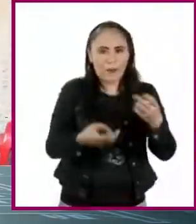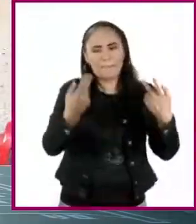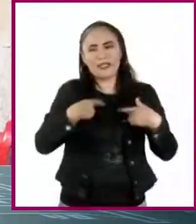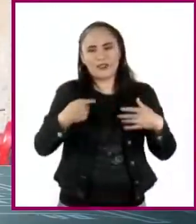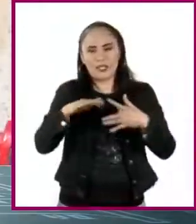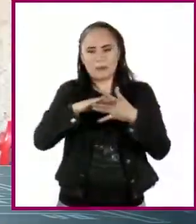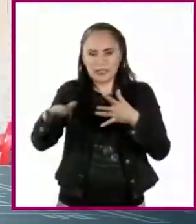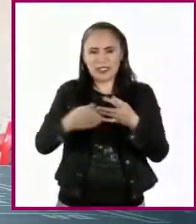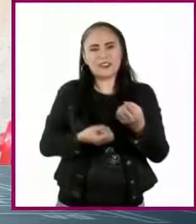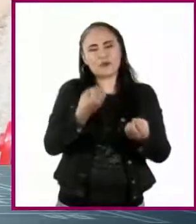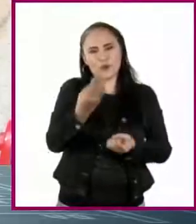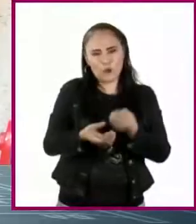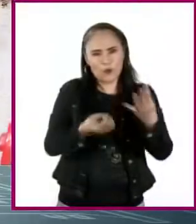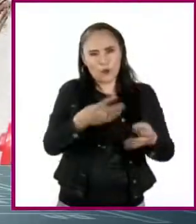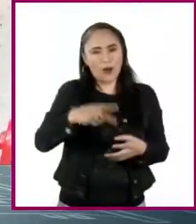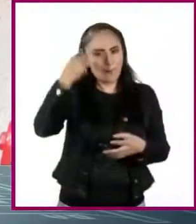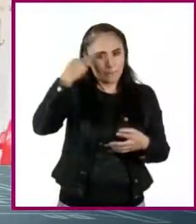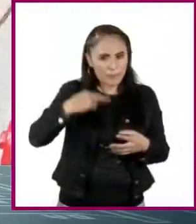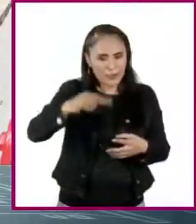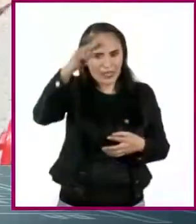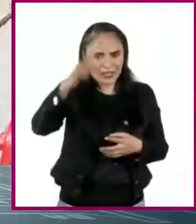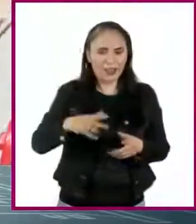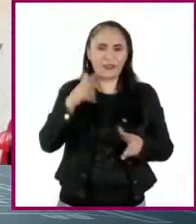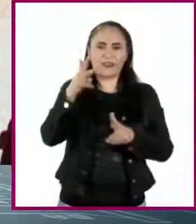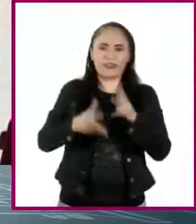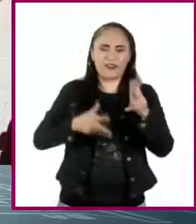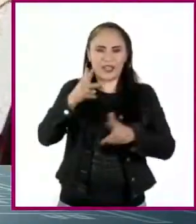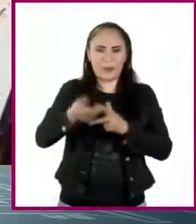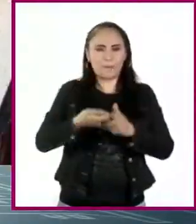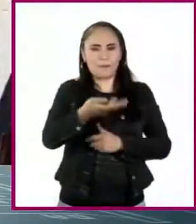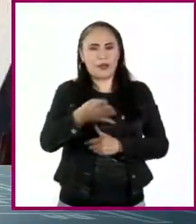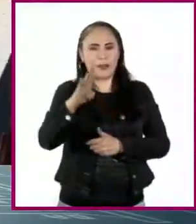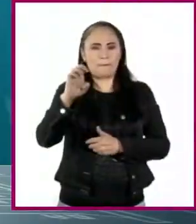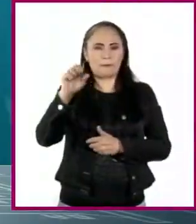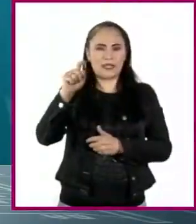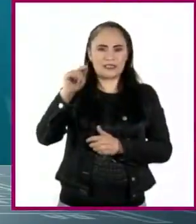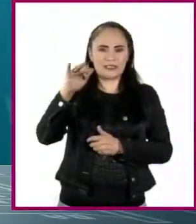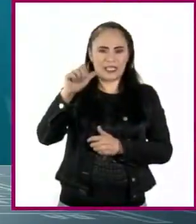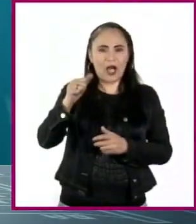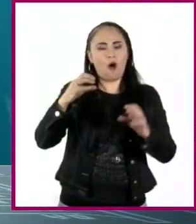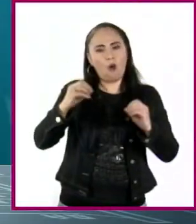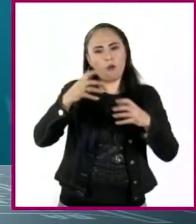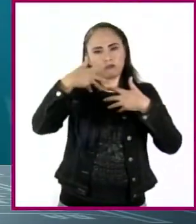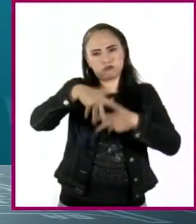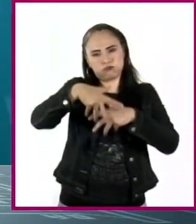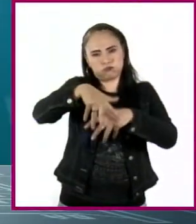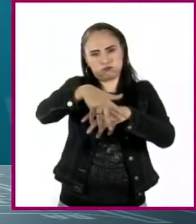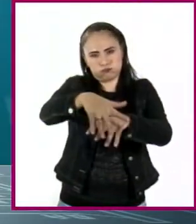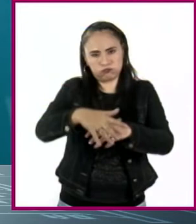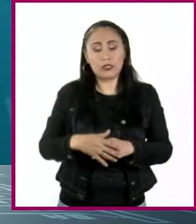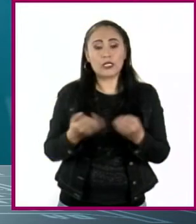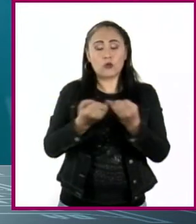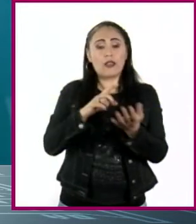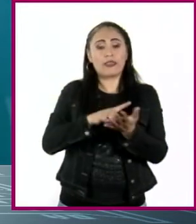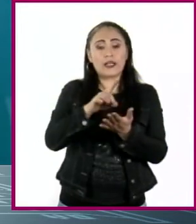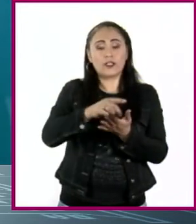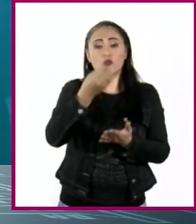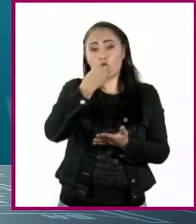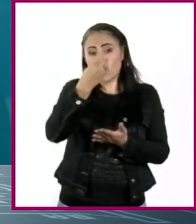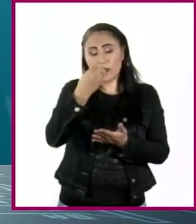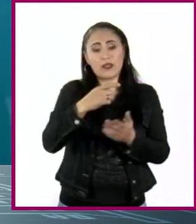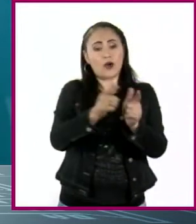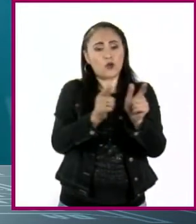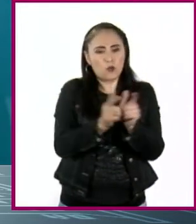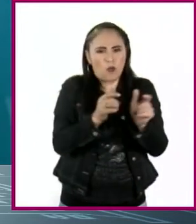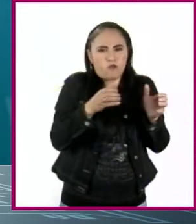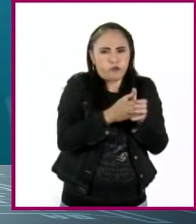personas migrantes, que viajan en el tren llamado La Bestia y en las caravanas migrantes. En el ámbito del derecho a la alimentación para grupos